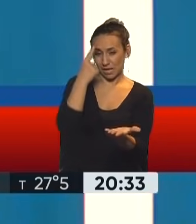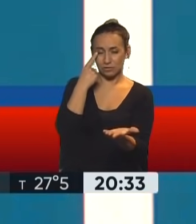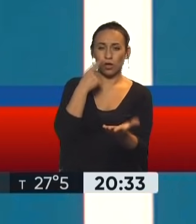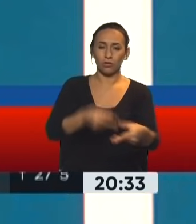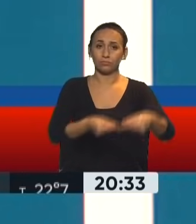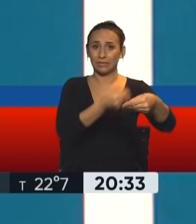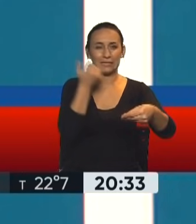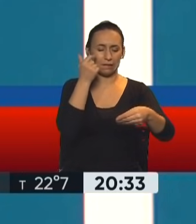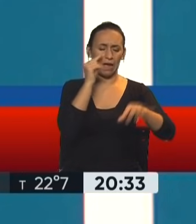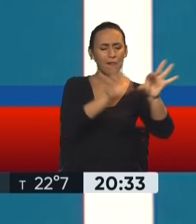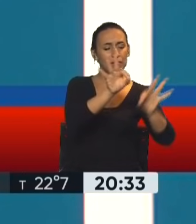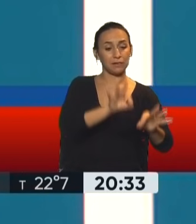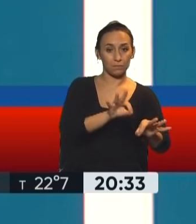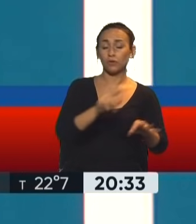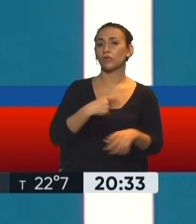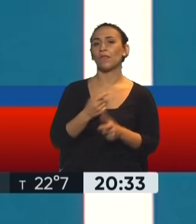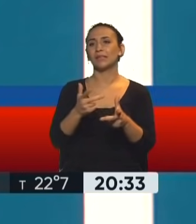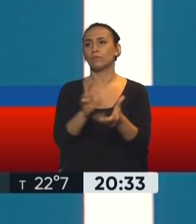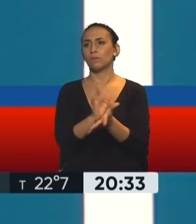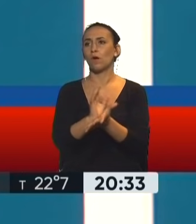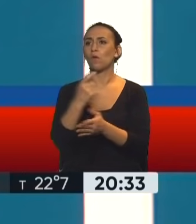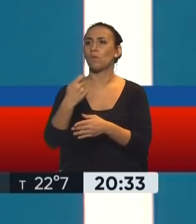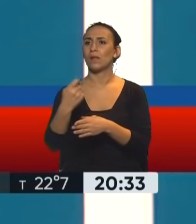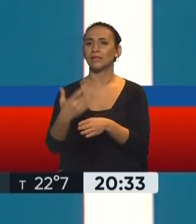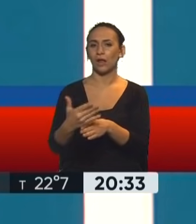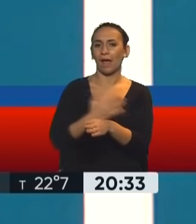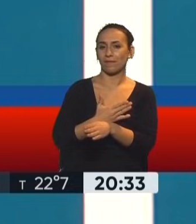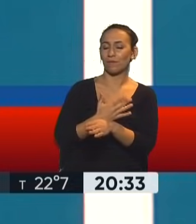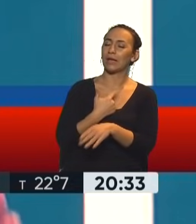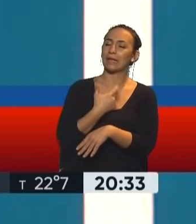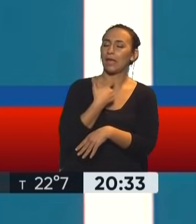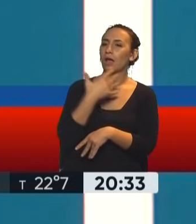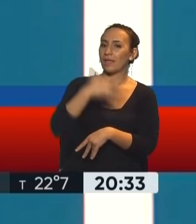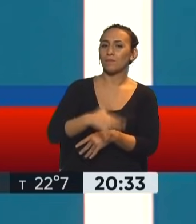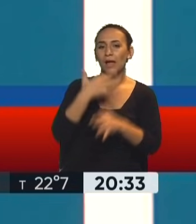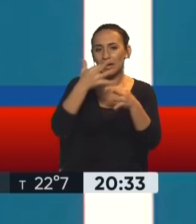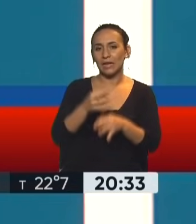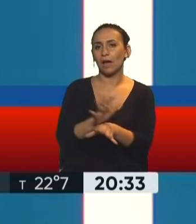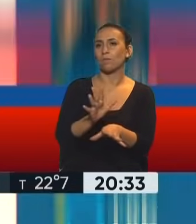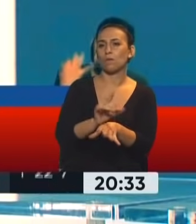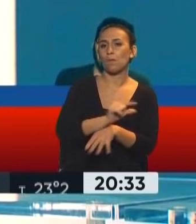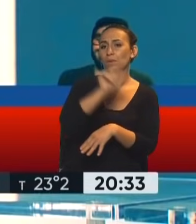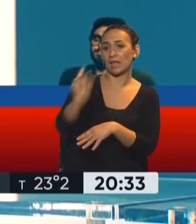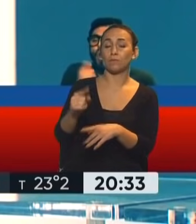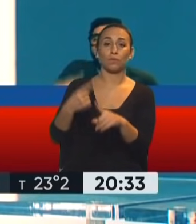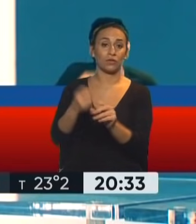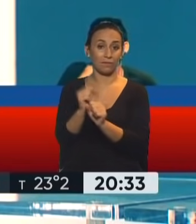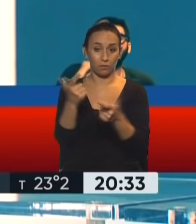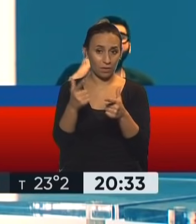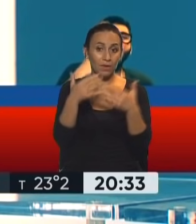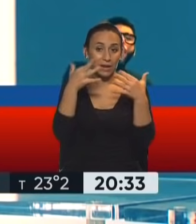evaluar. Decimos jubilación anticipada porque nos gusta que nos entiendan, pero de verdad es una prestación anticipada por desempleo, porque van a ser